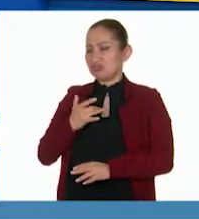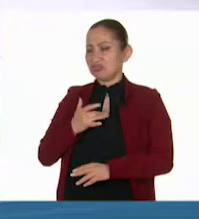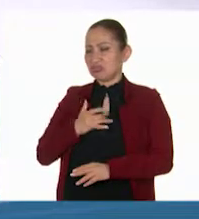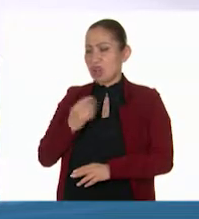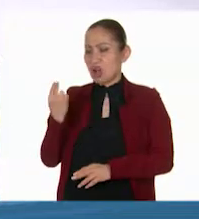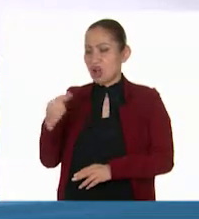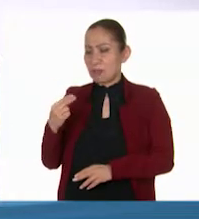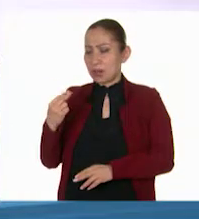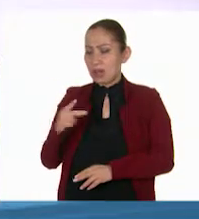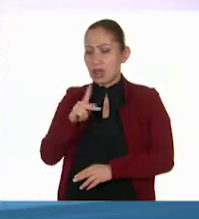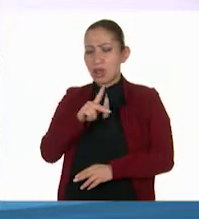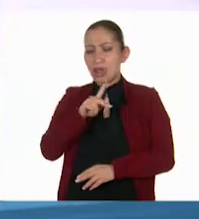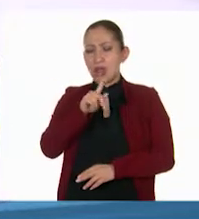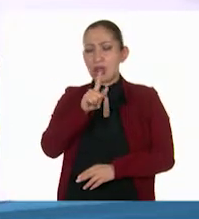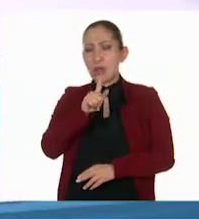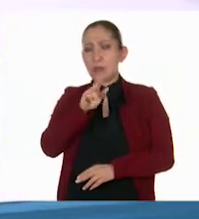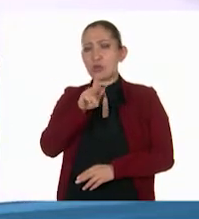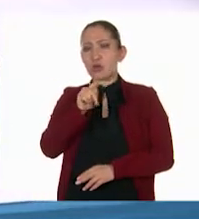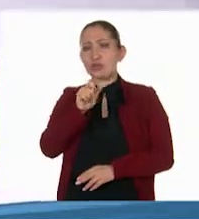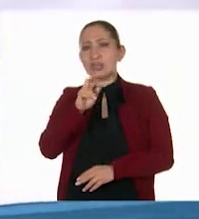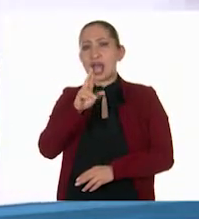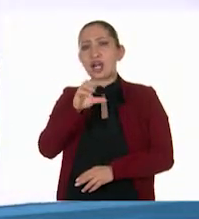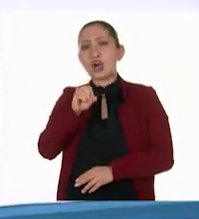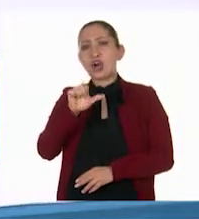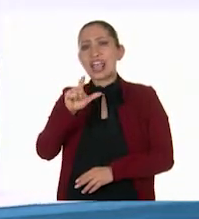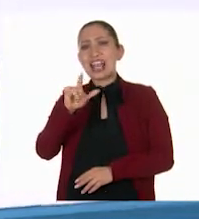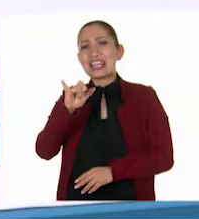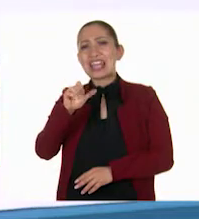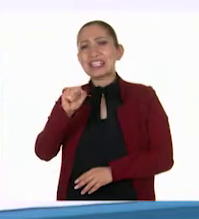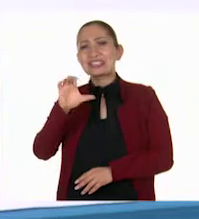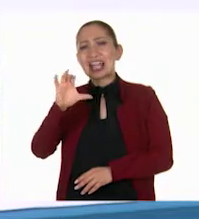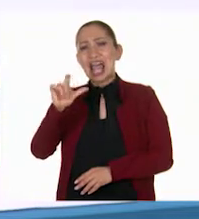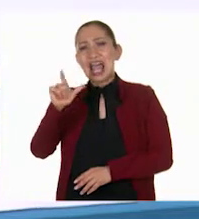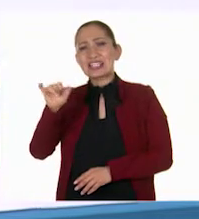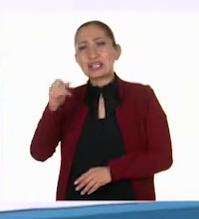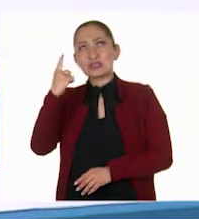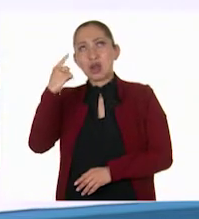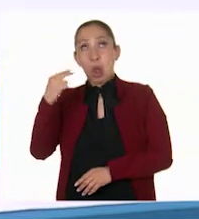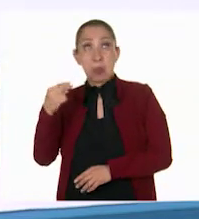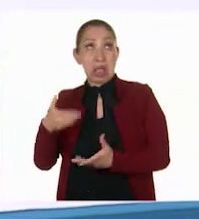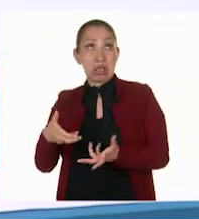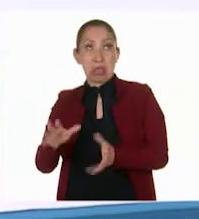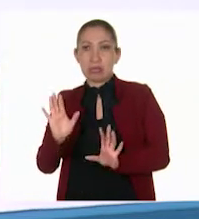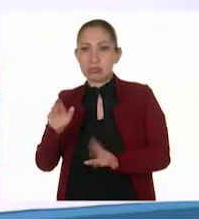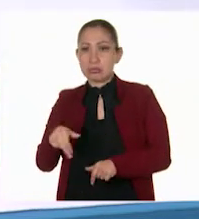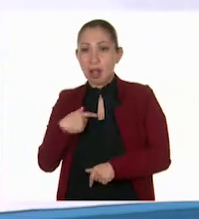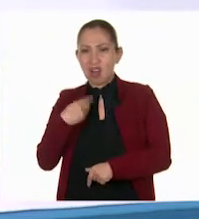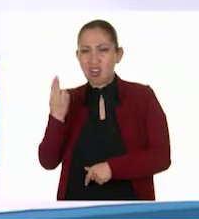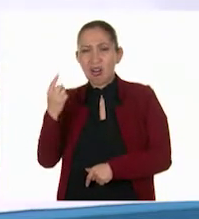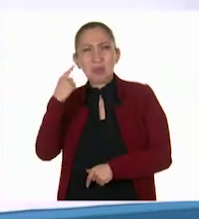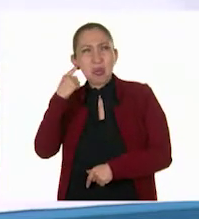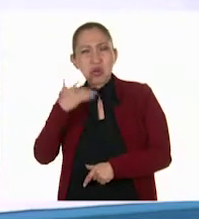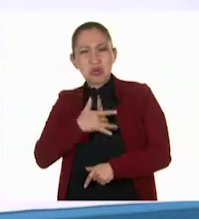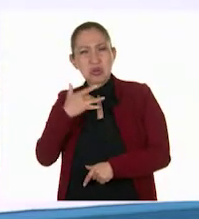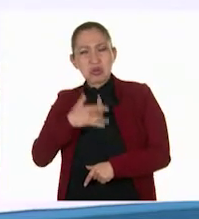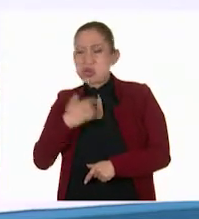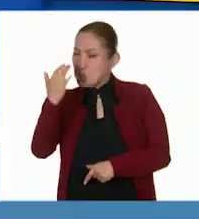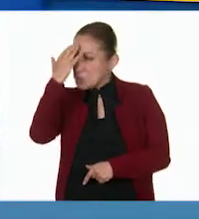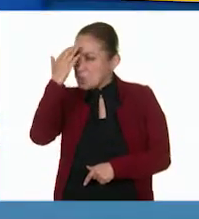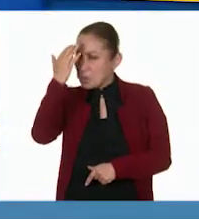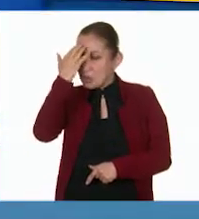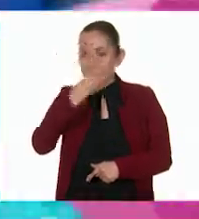el nombre de Plutarco Elías Calles, maestra. Digo, tiene nombre de calle, pero tiene que ser por algo más.